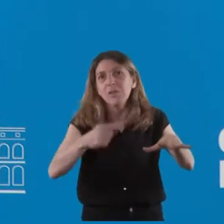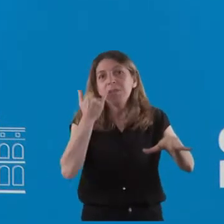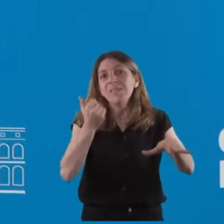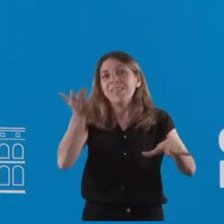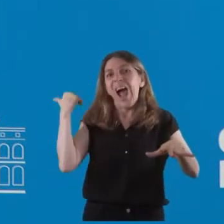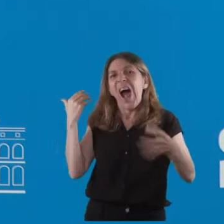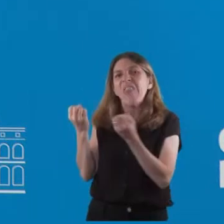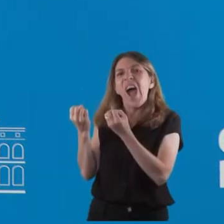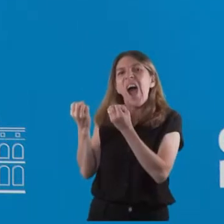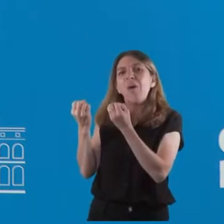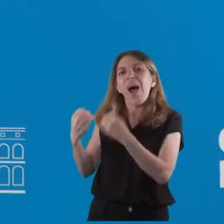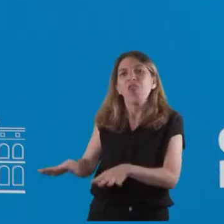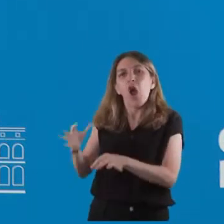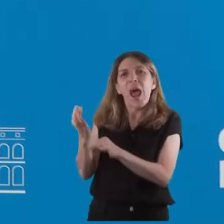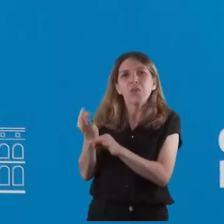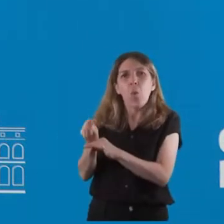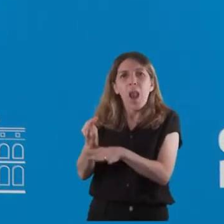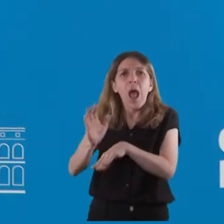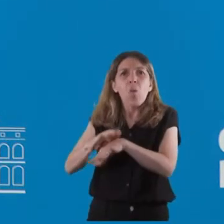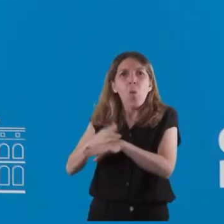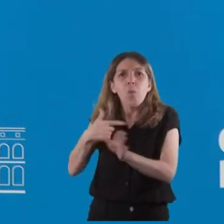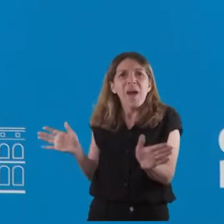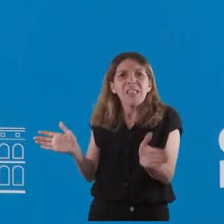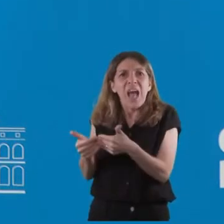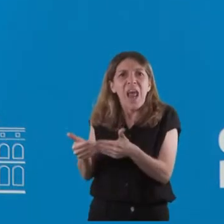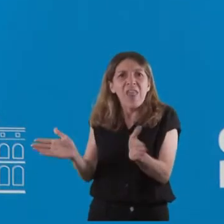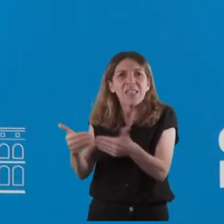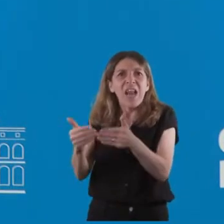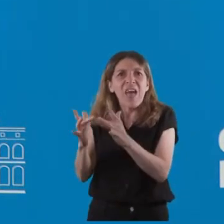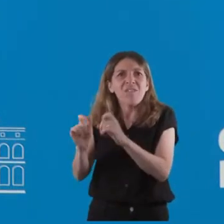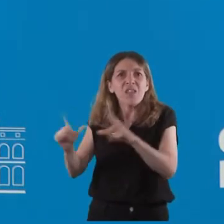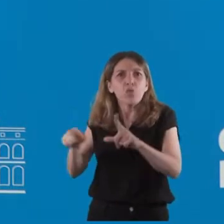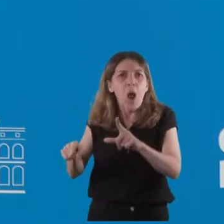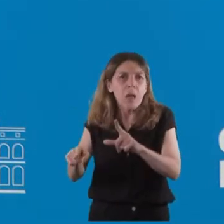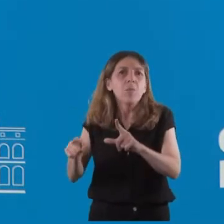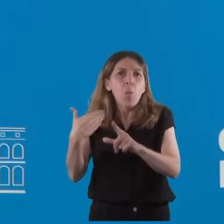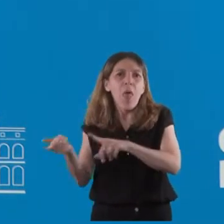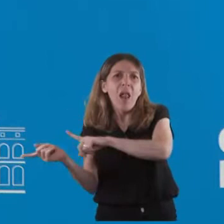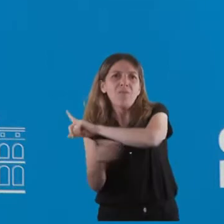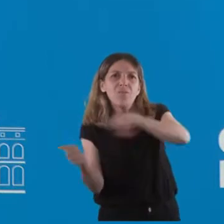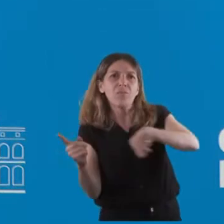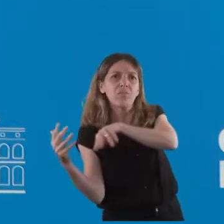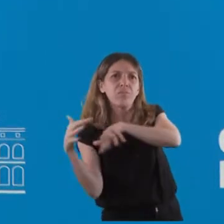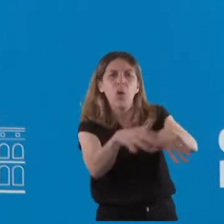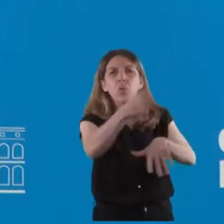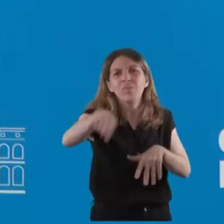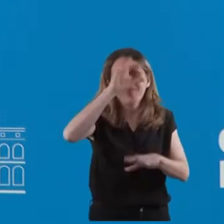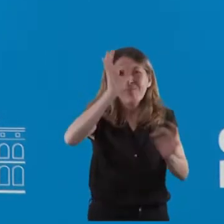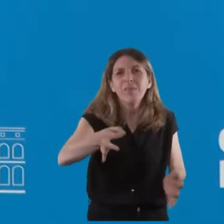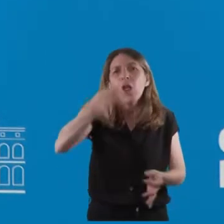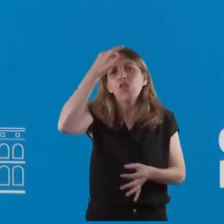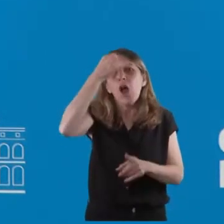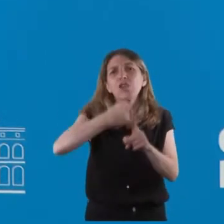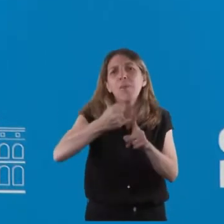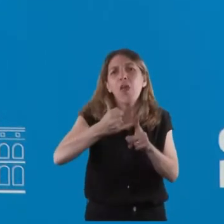la escuela por la falta de presencialidad en los últimos años puedan volver a ella ustedes saben que ahora a las 12 del mediodía el presidente va a